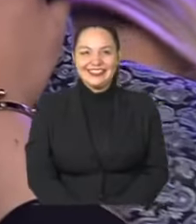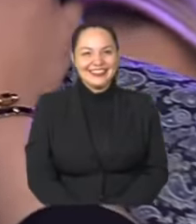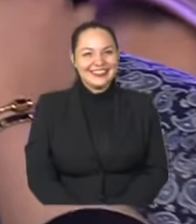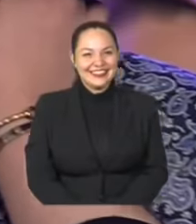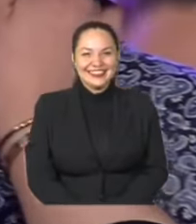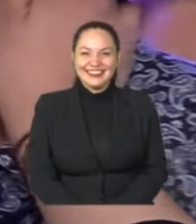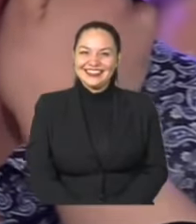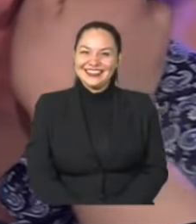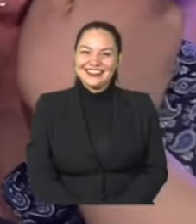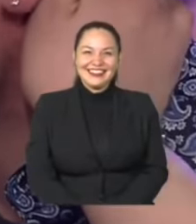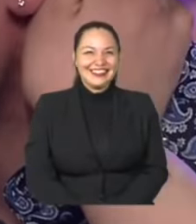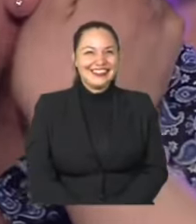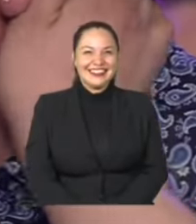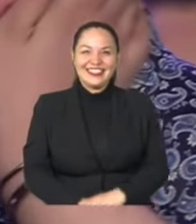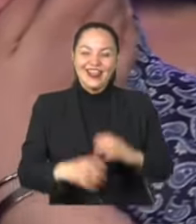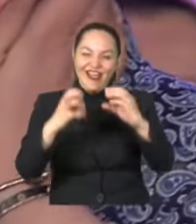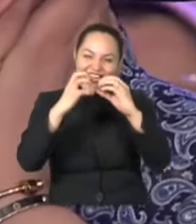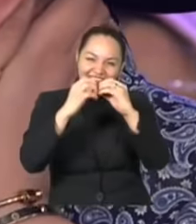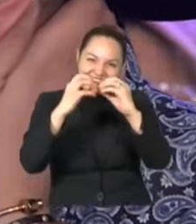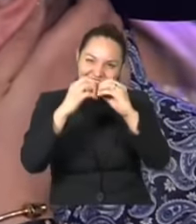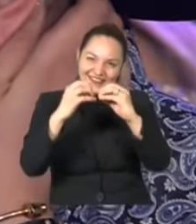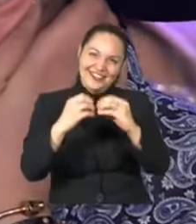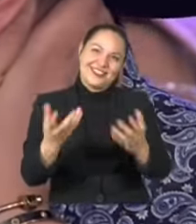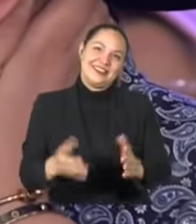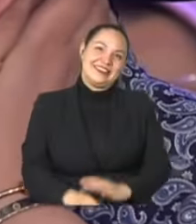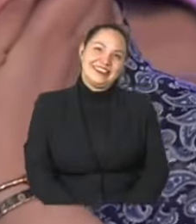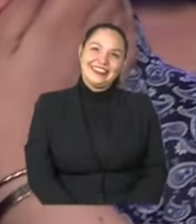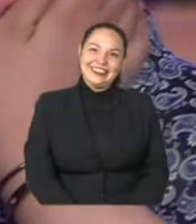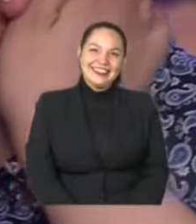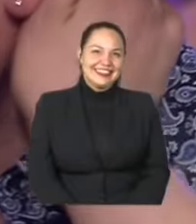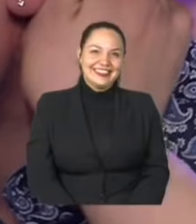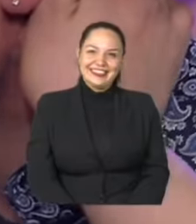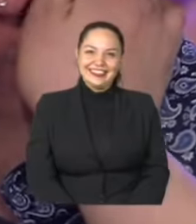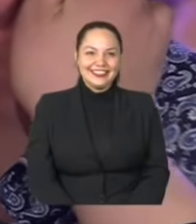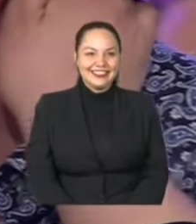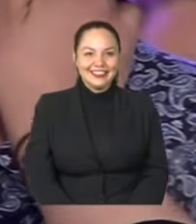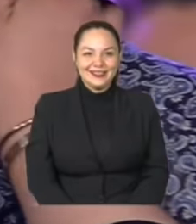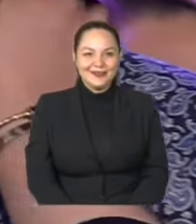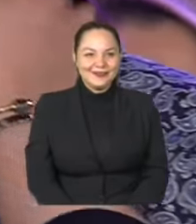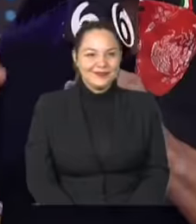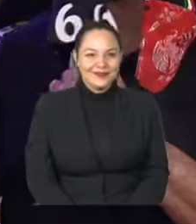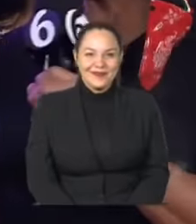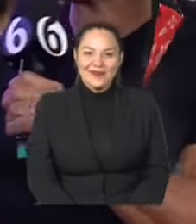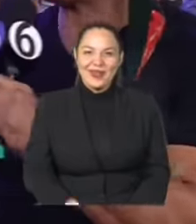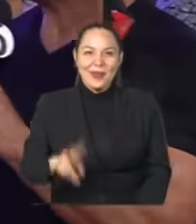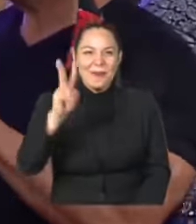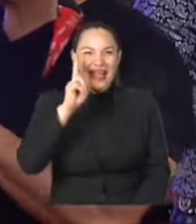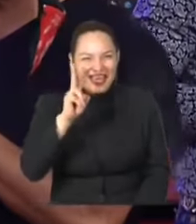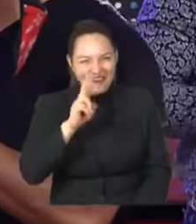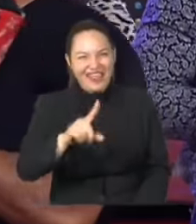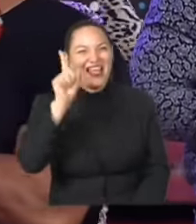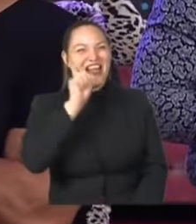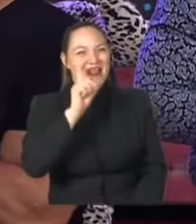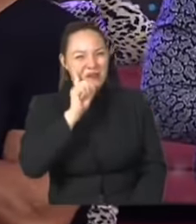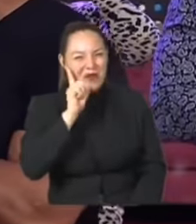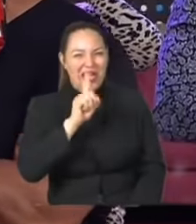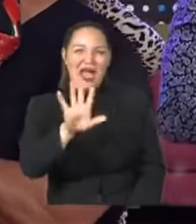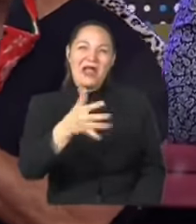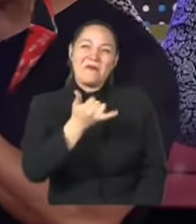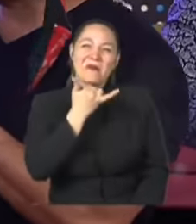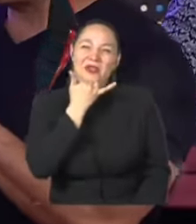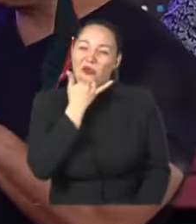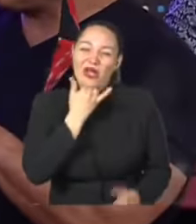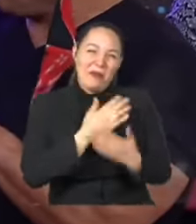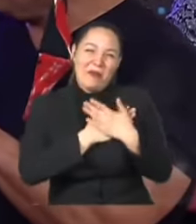equivocamos. No, no le dio mordida. Ya no, no quiero ver eso, ya no pongan eso. Espérame tantito, mire, para que vean cómo son las mujeres. Perdóname, mi amor,